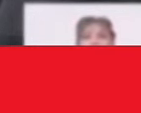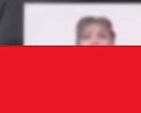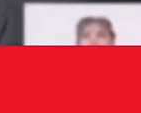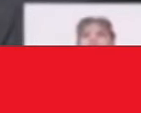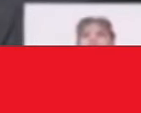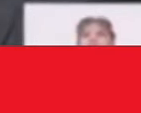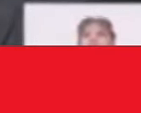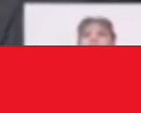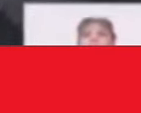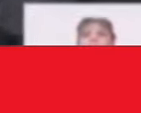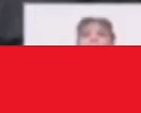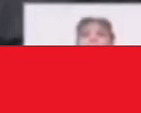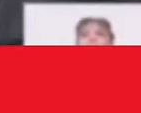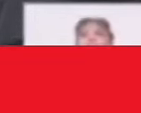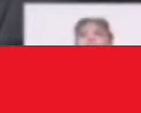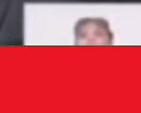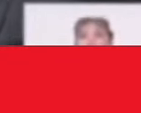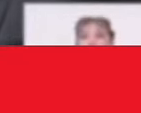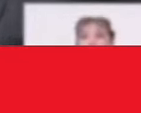por